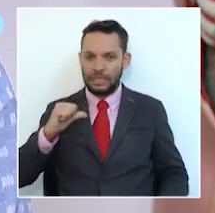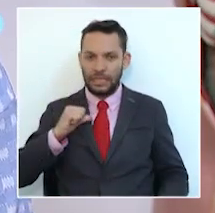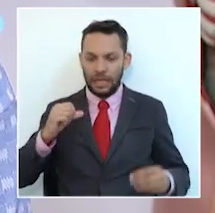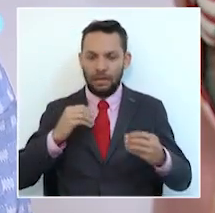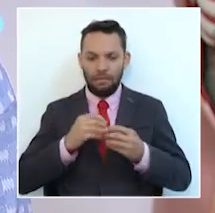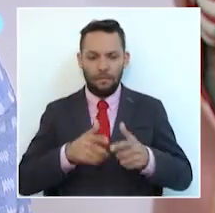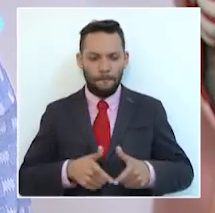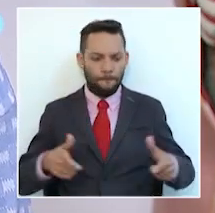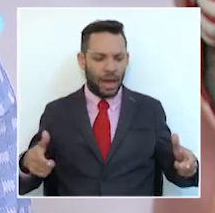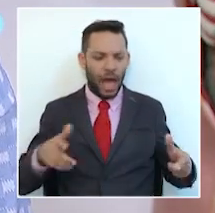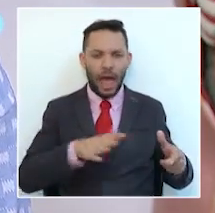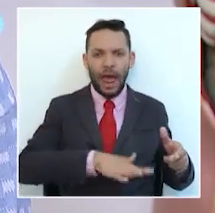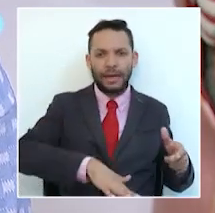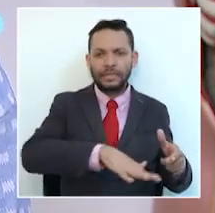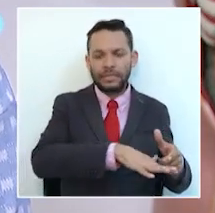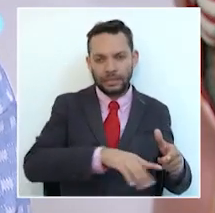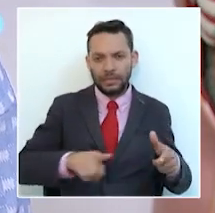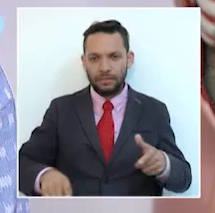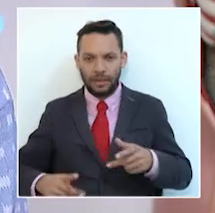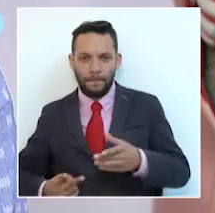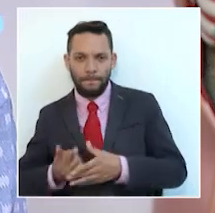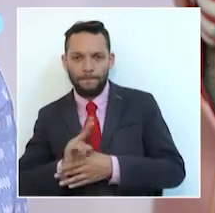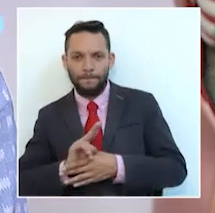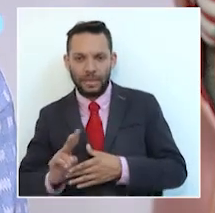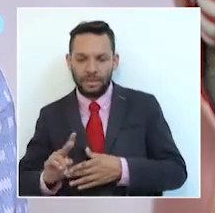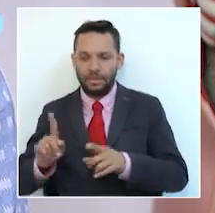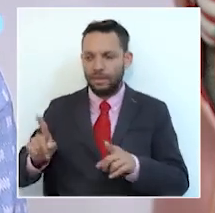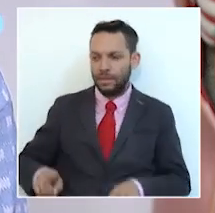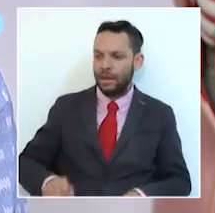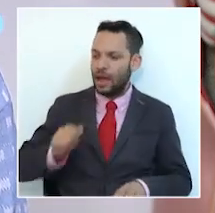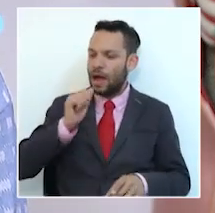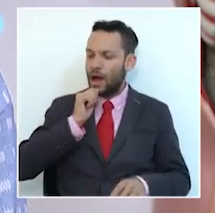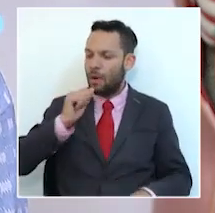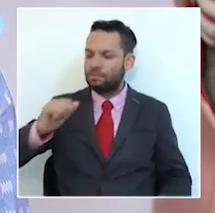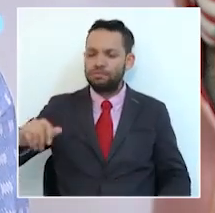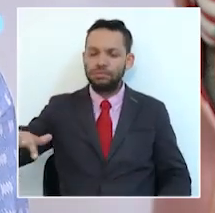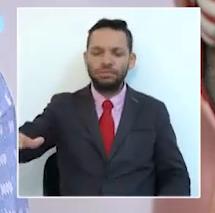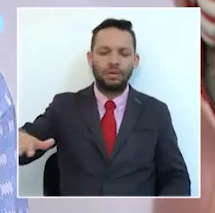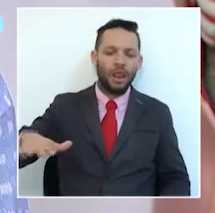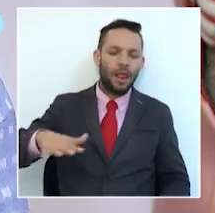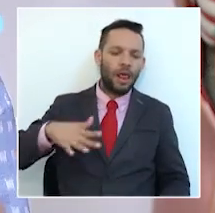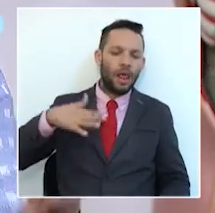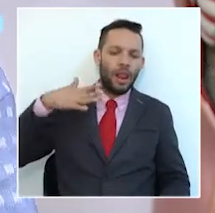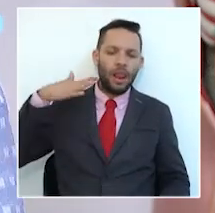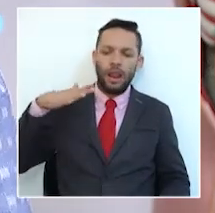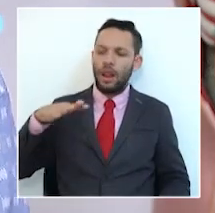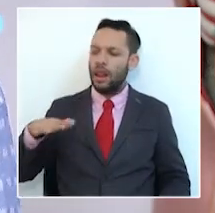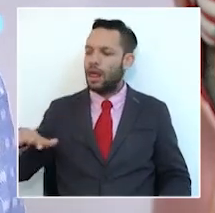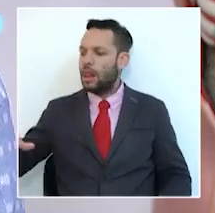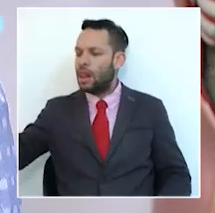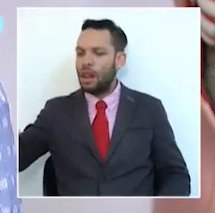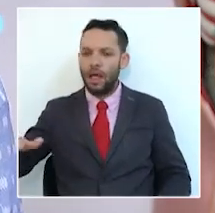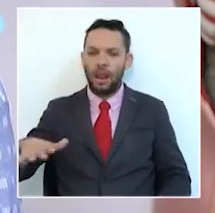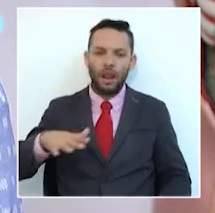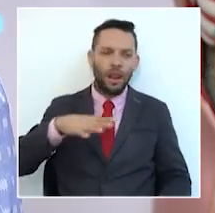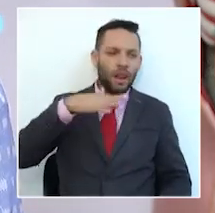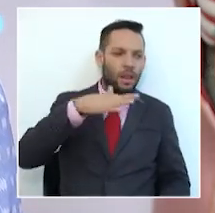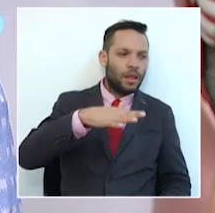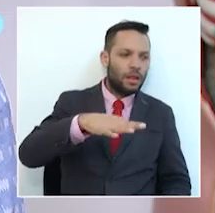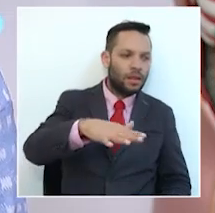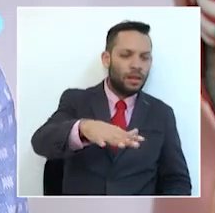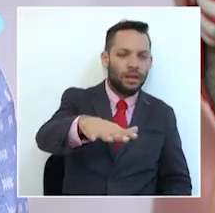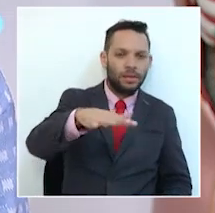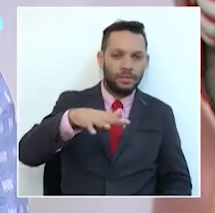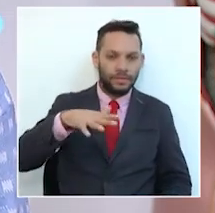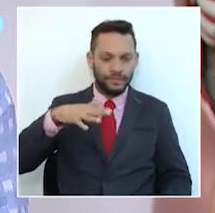y también las aguas de mar que también son de interés para tratamientos terapéuticos luego más adelante hablaremos